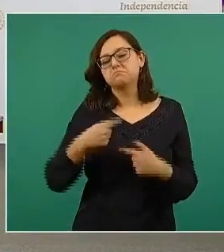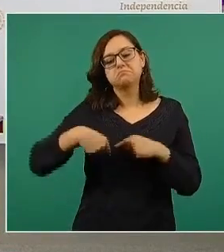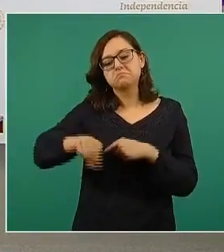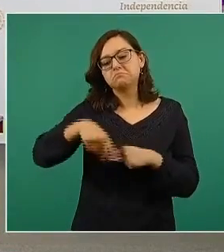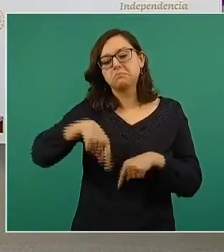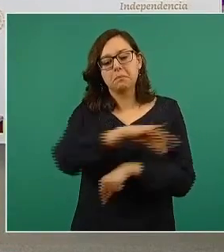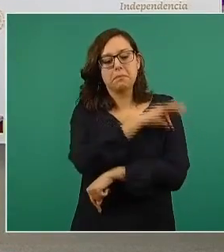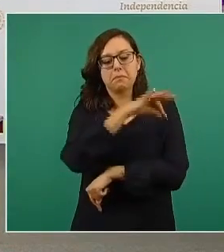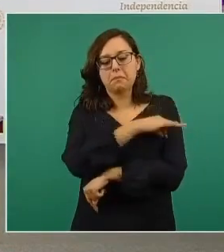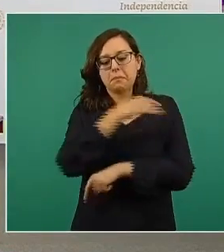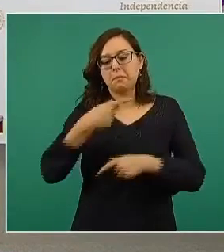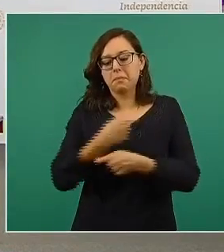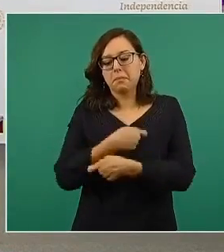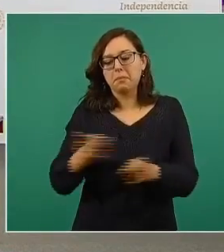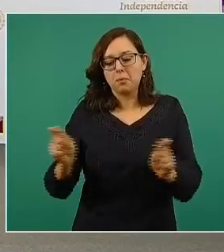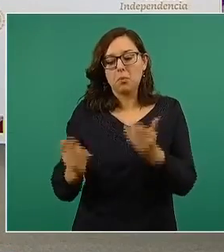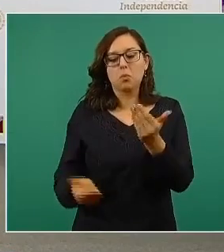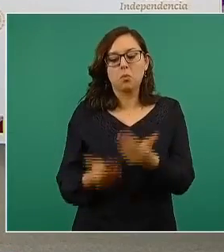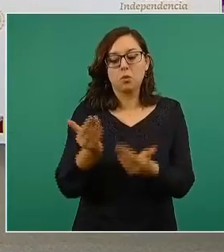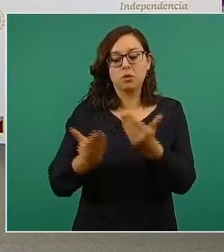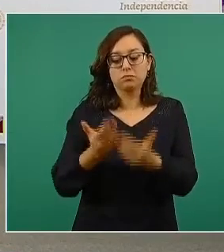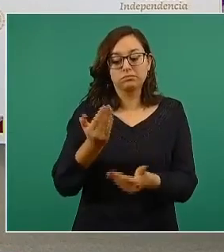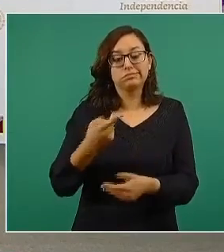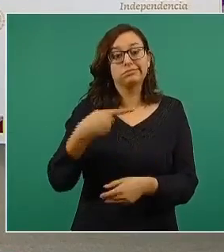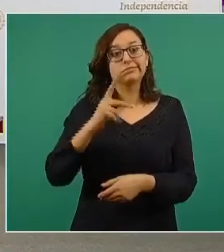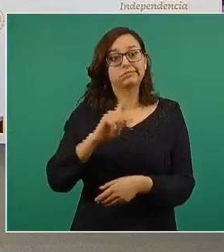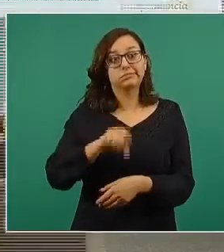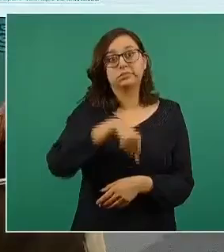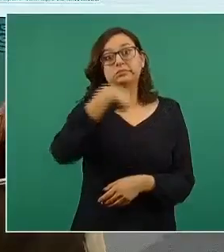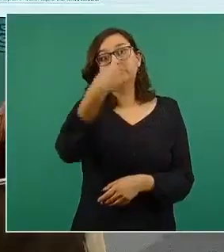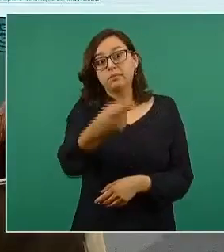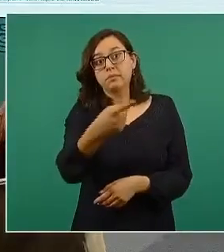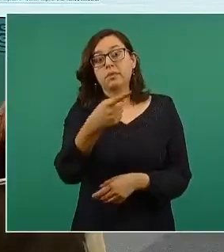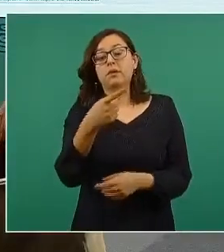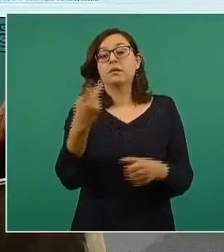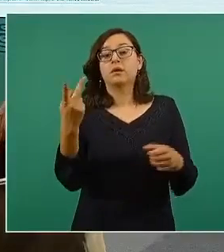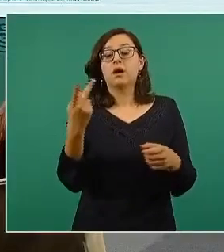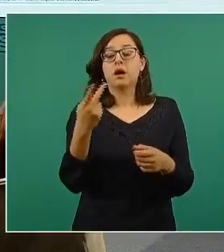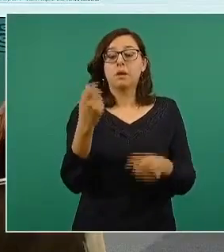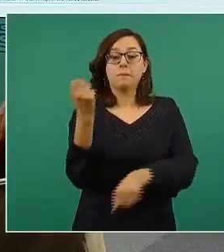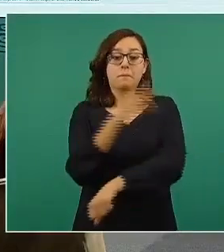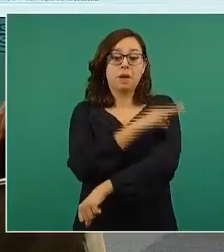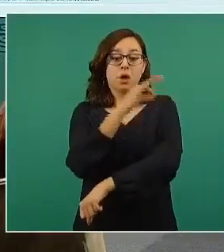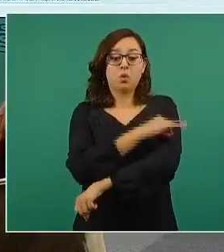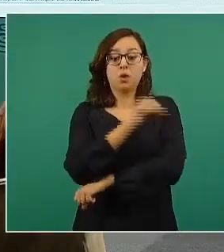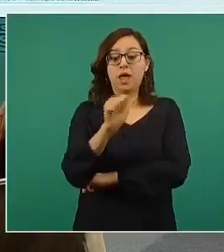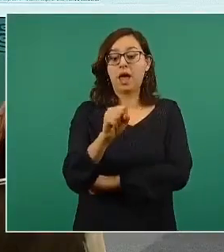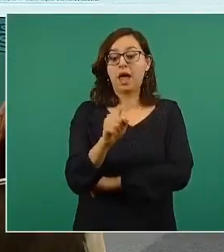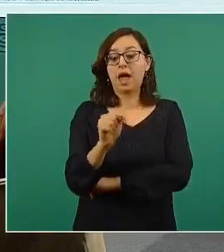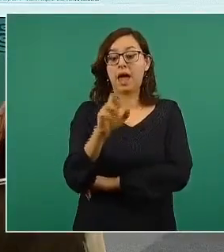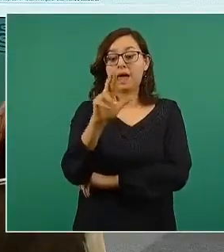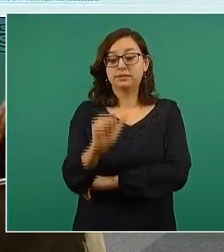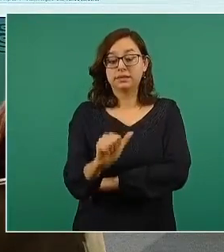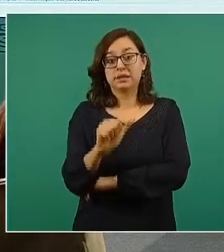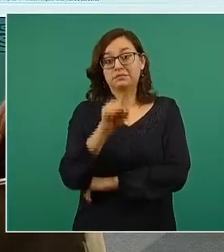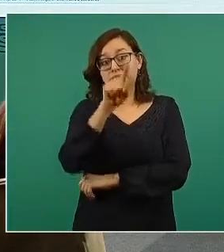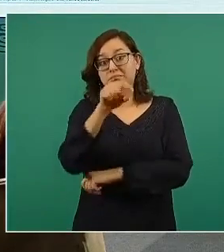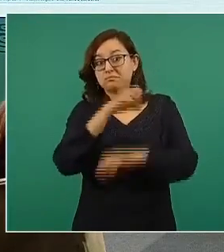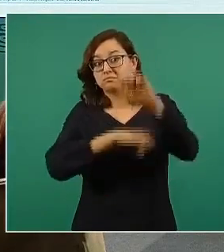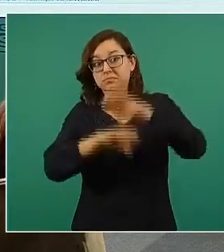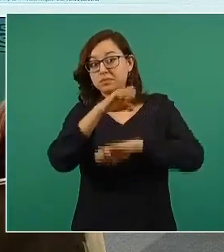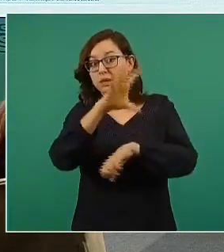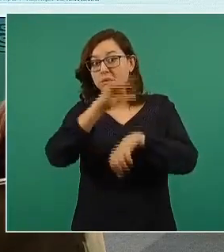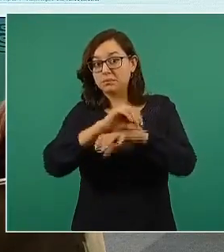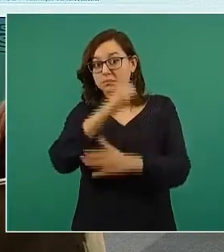por AstraZeneca y Leomont, no ha sido liberada. Eso es lo que nos ha retenido de tener una productividad mayor.